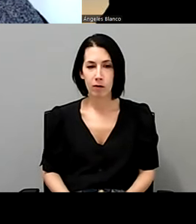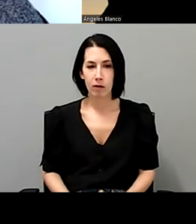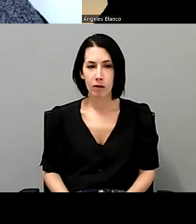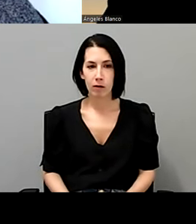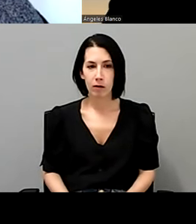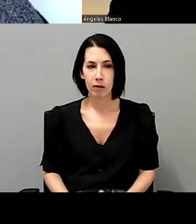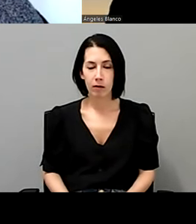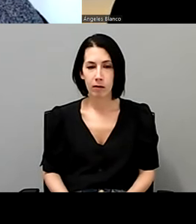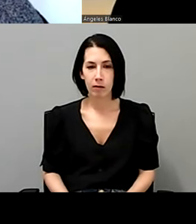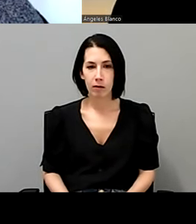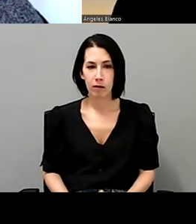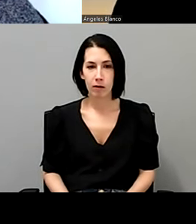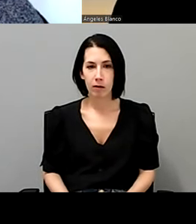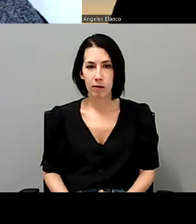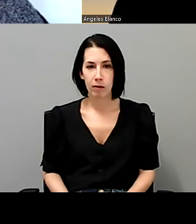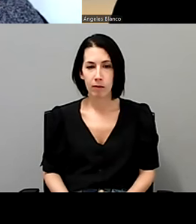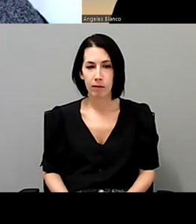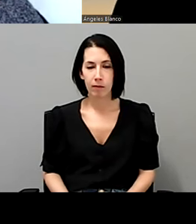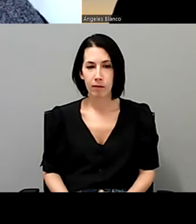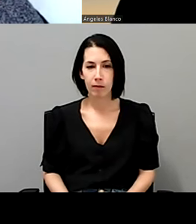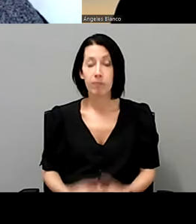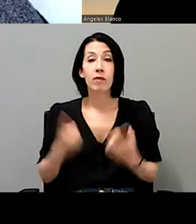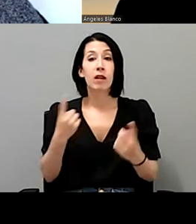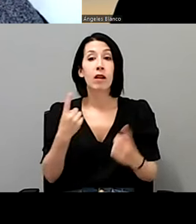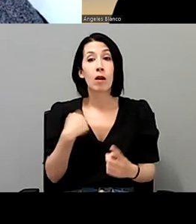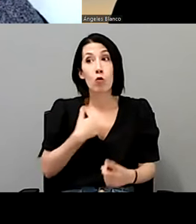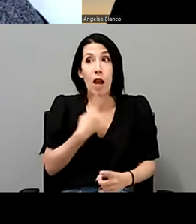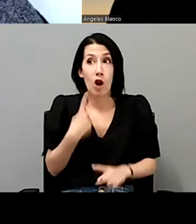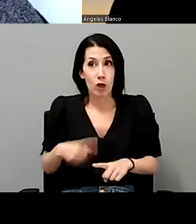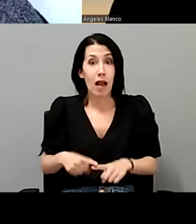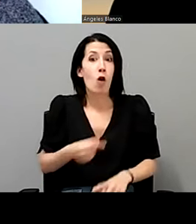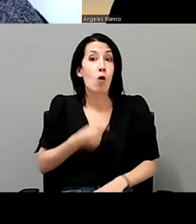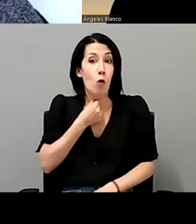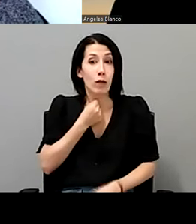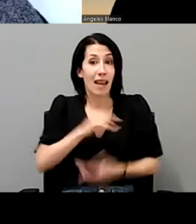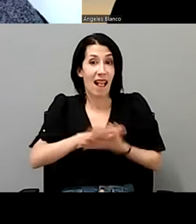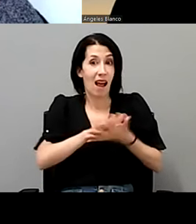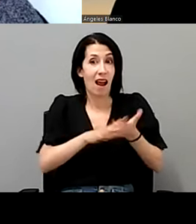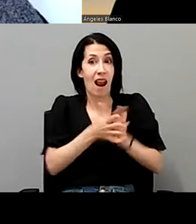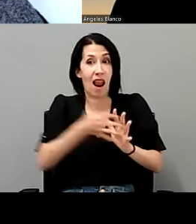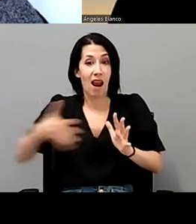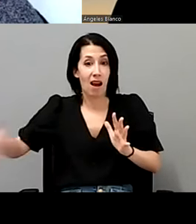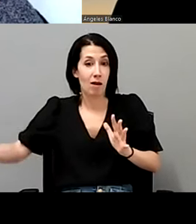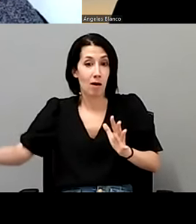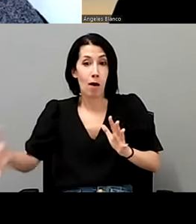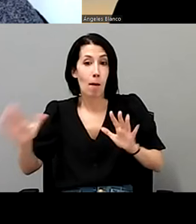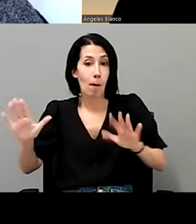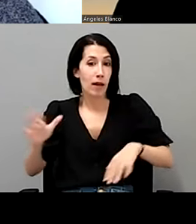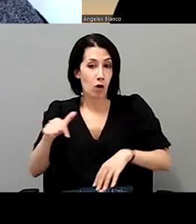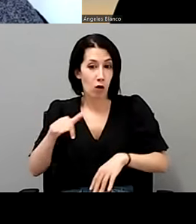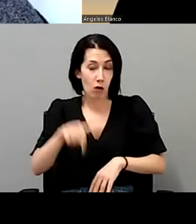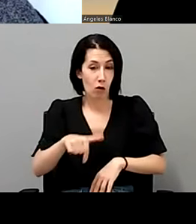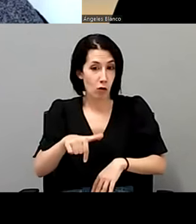que hablar y me gustaría extenderme, pero no es el momento ni el